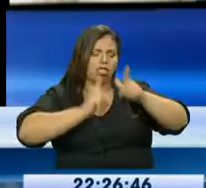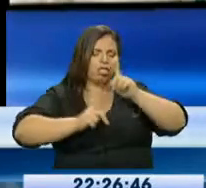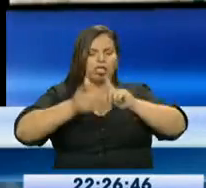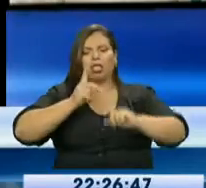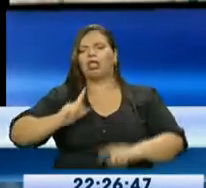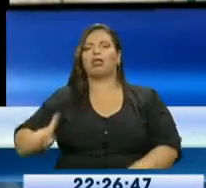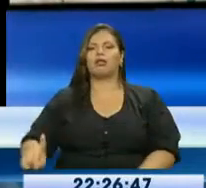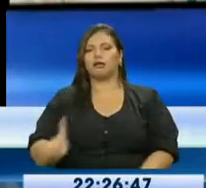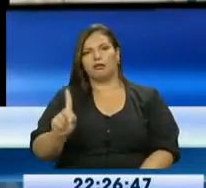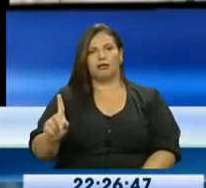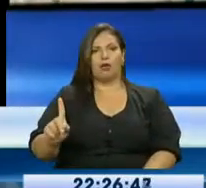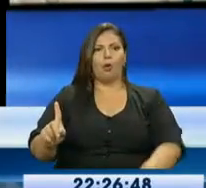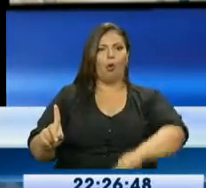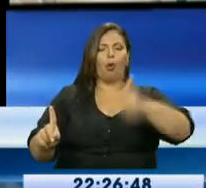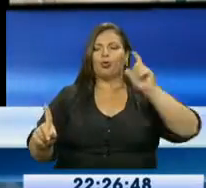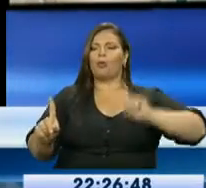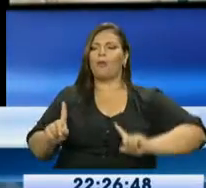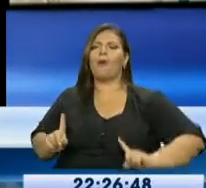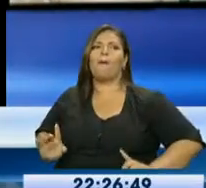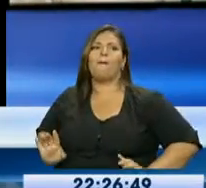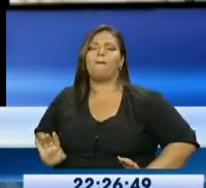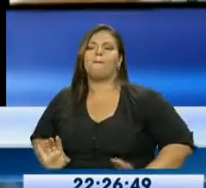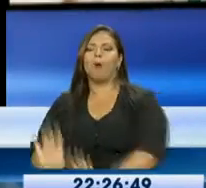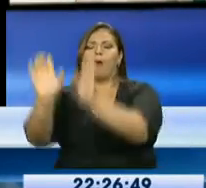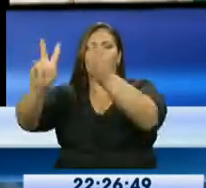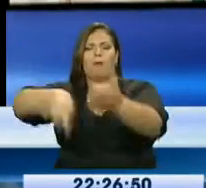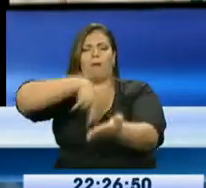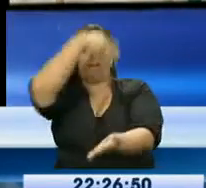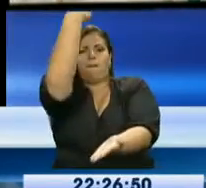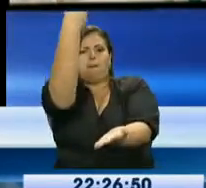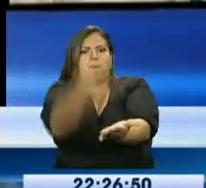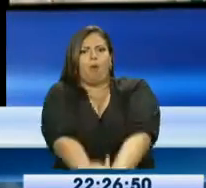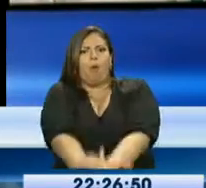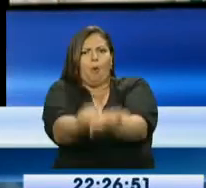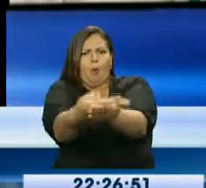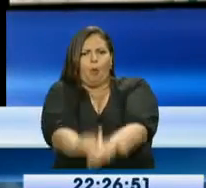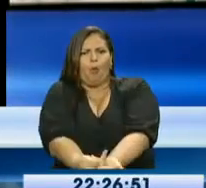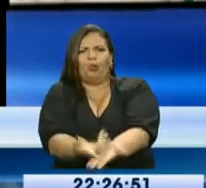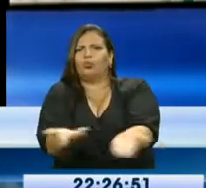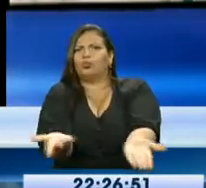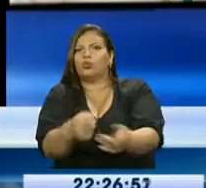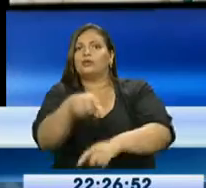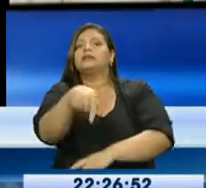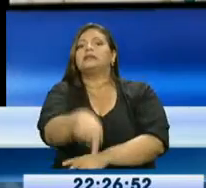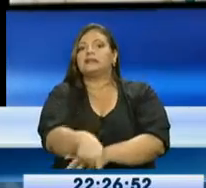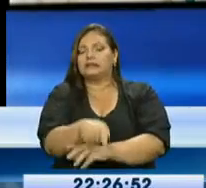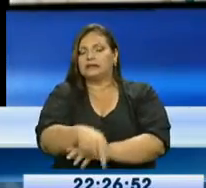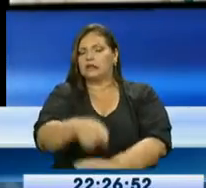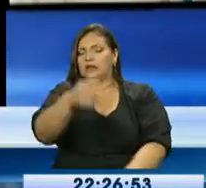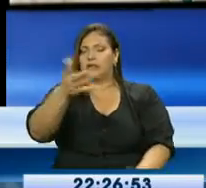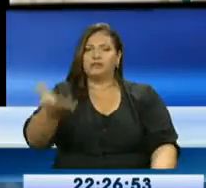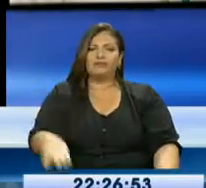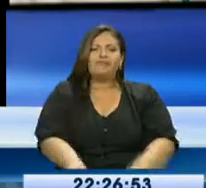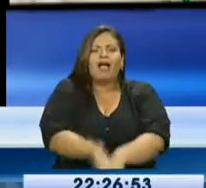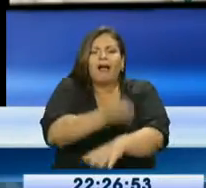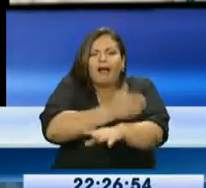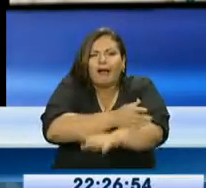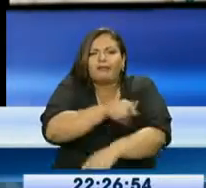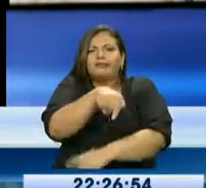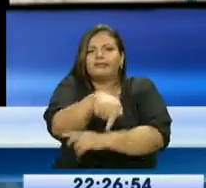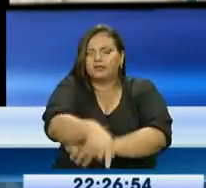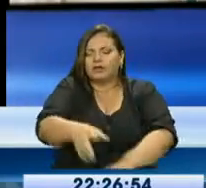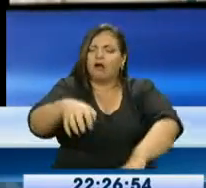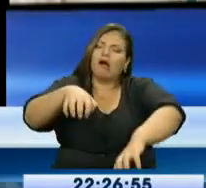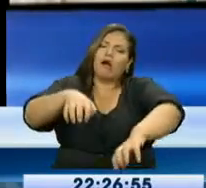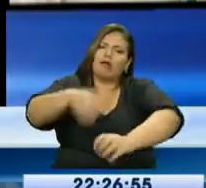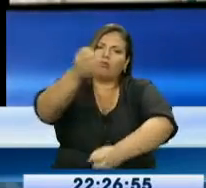uno de los festejadores de la... cayó encima del montón de año viejo, ¿no? Se quemó gravemente, falleció este